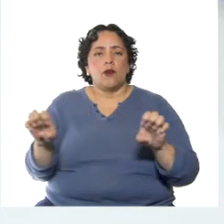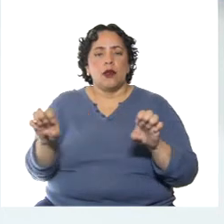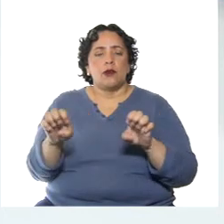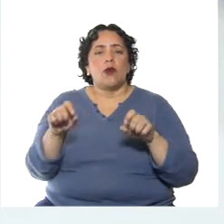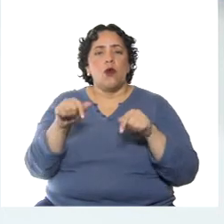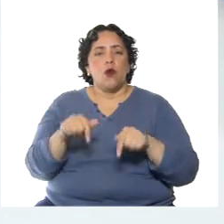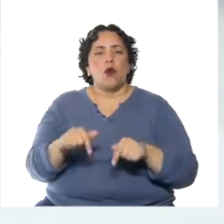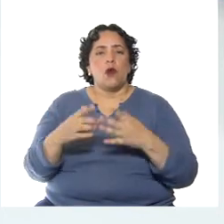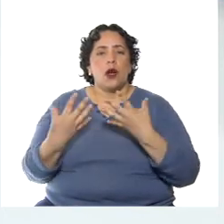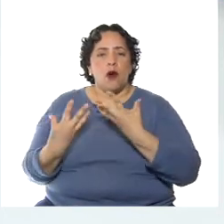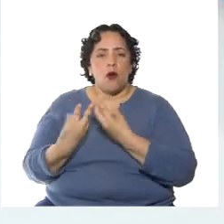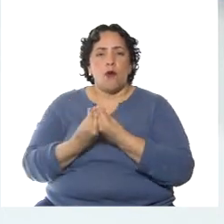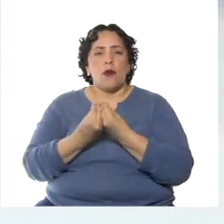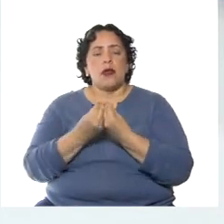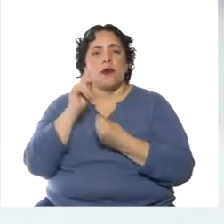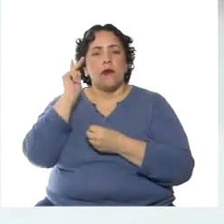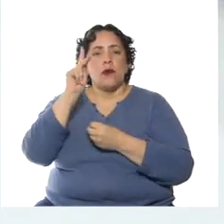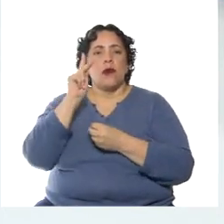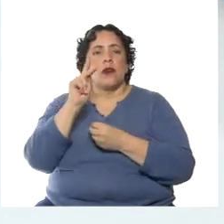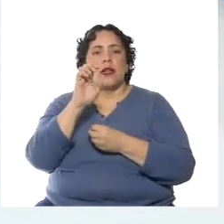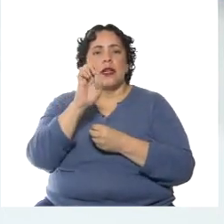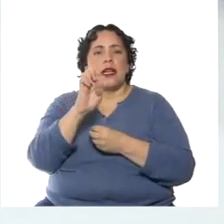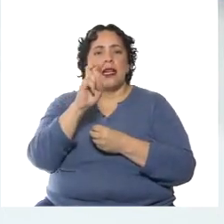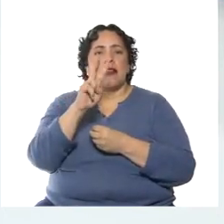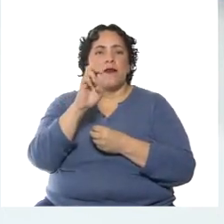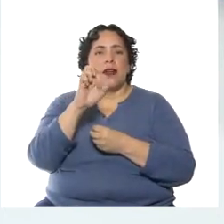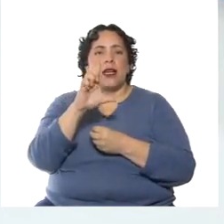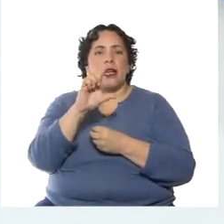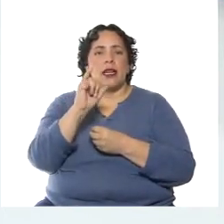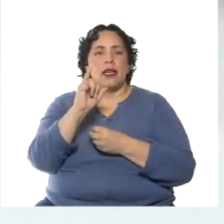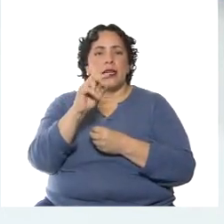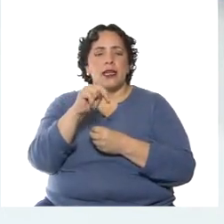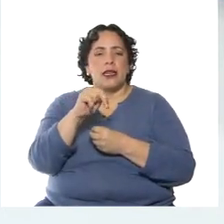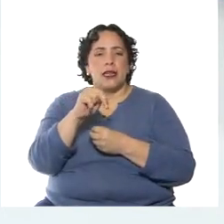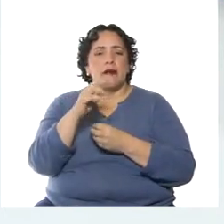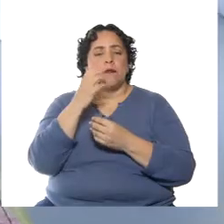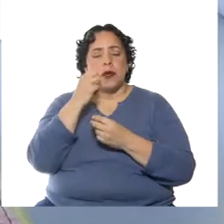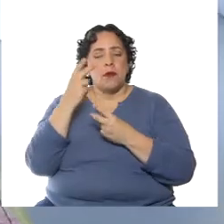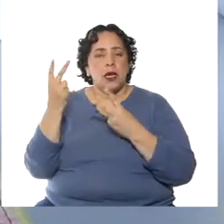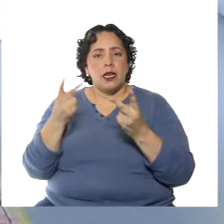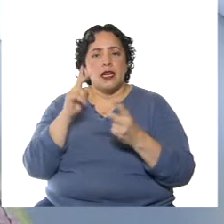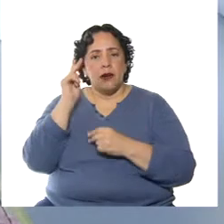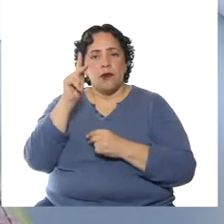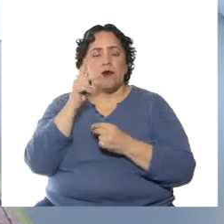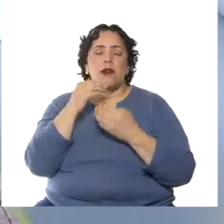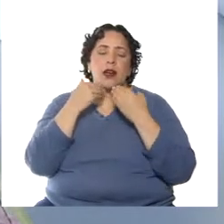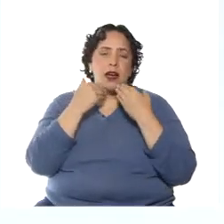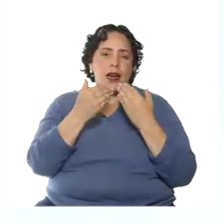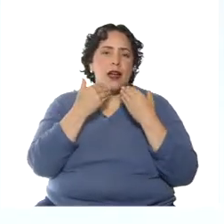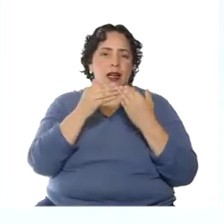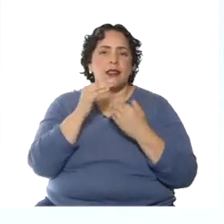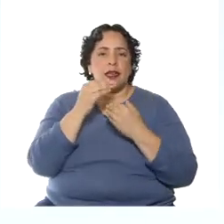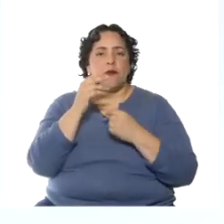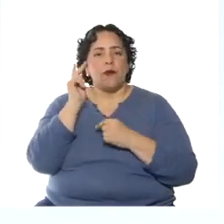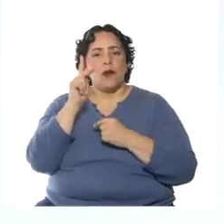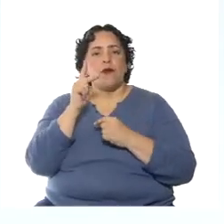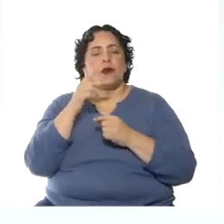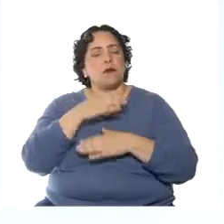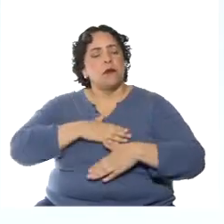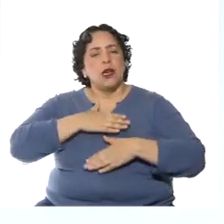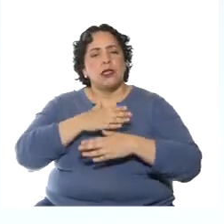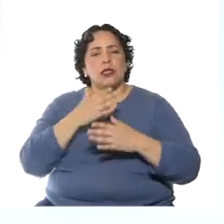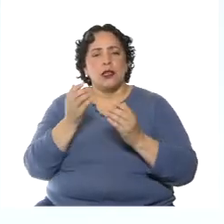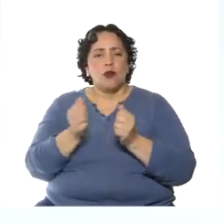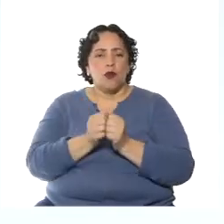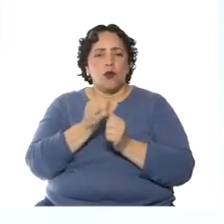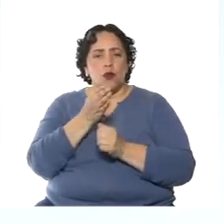Y hoy estoy acompañada de la profesora Evelyn Álvarez. Bienvenida, mi profe. Muchísimas gracias, profesora Lilian. Un placer estar con